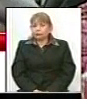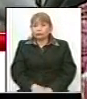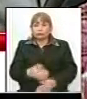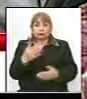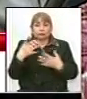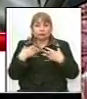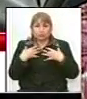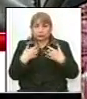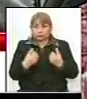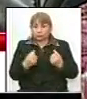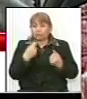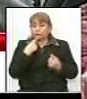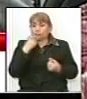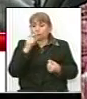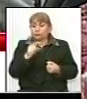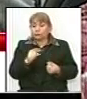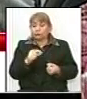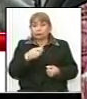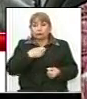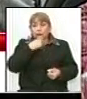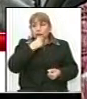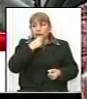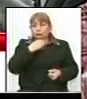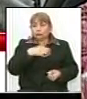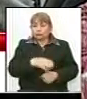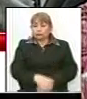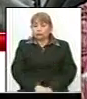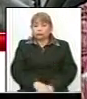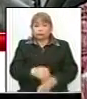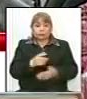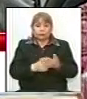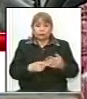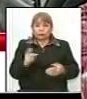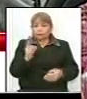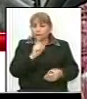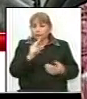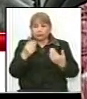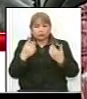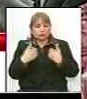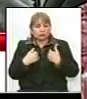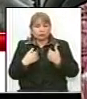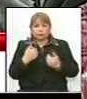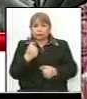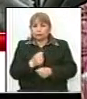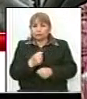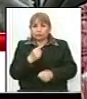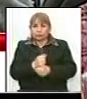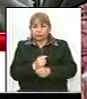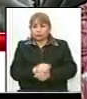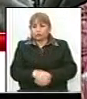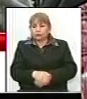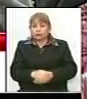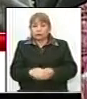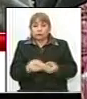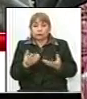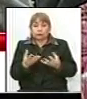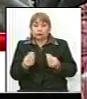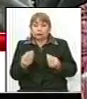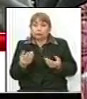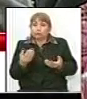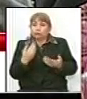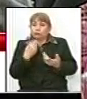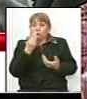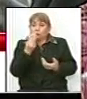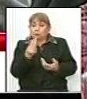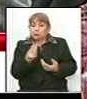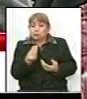¿no? O sea, estamos hablando de adultos mayores que no van a poder trabajar, un buen número, muchos son analfabetos, pocos